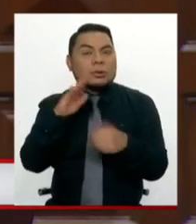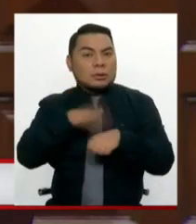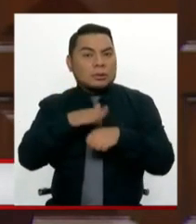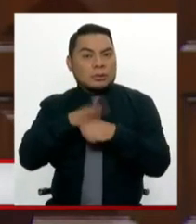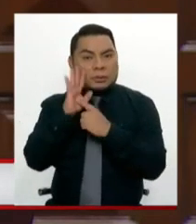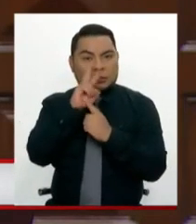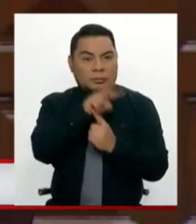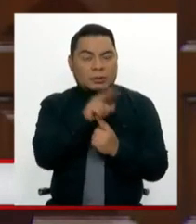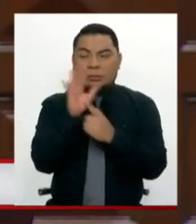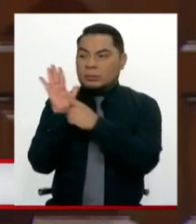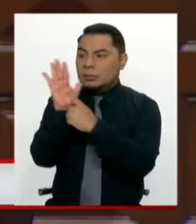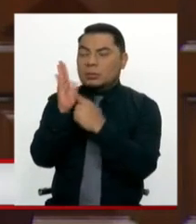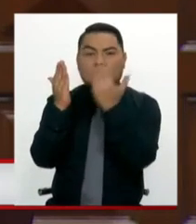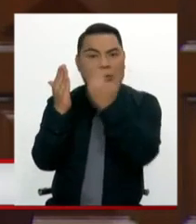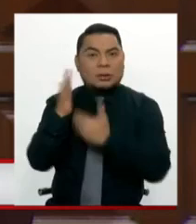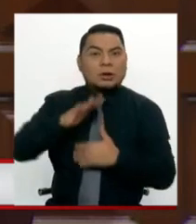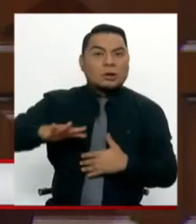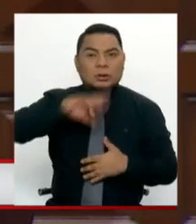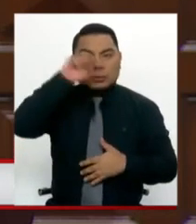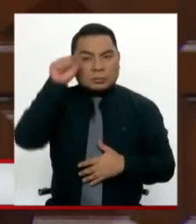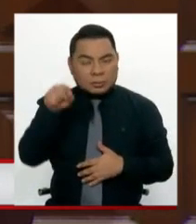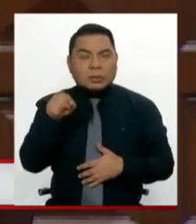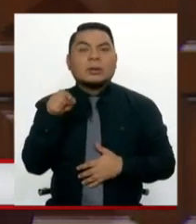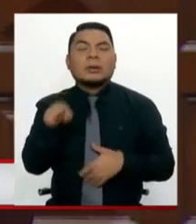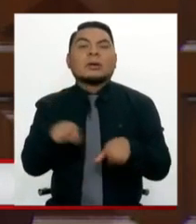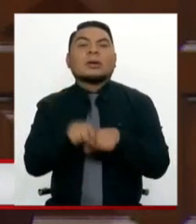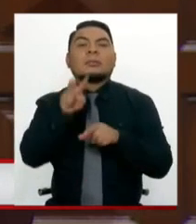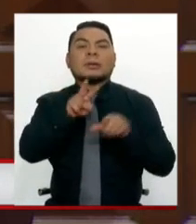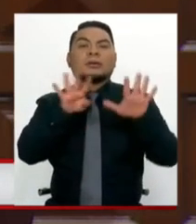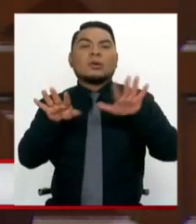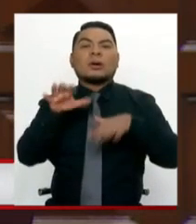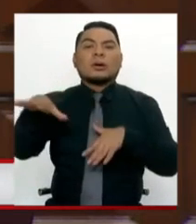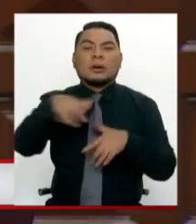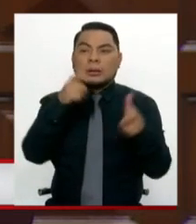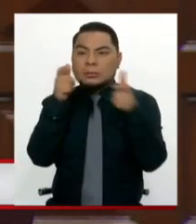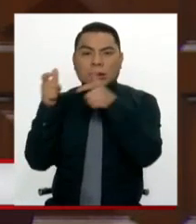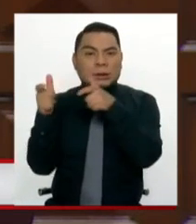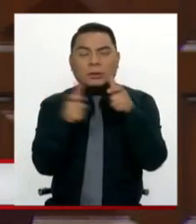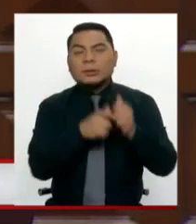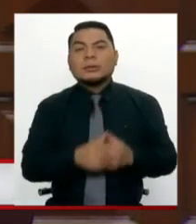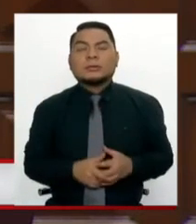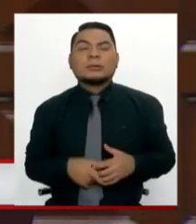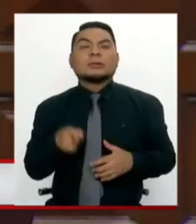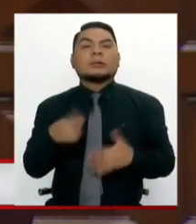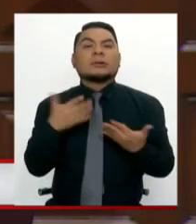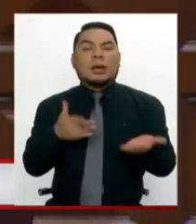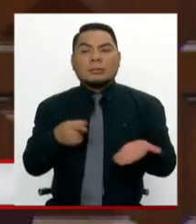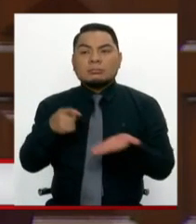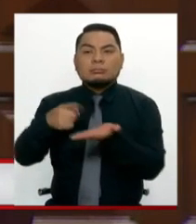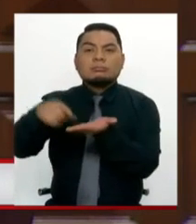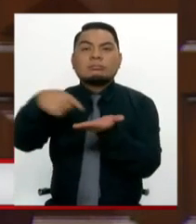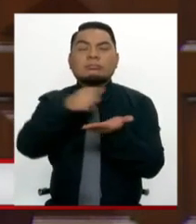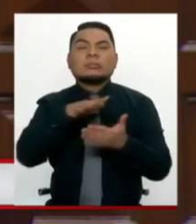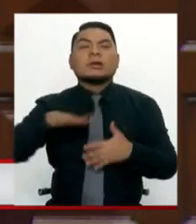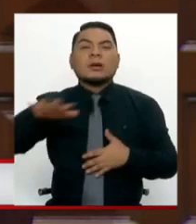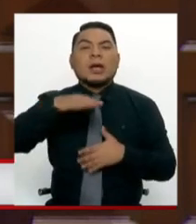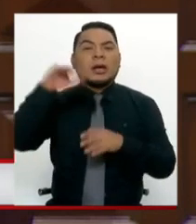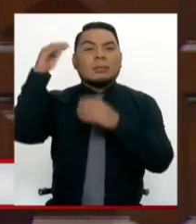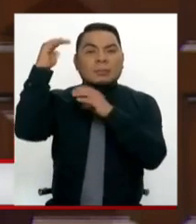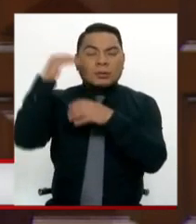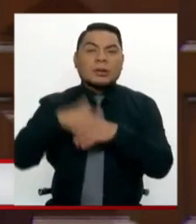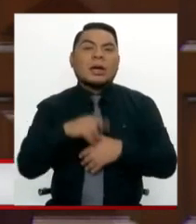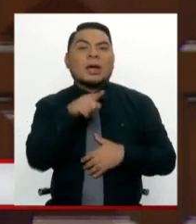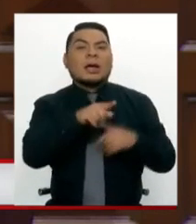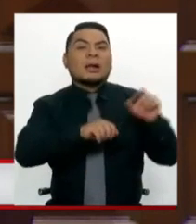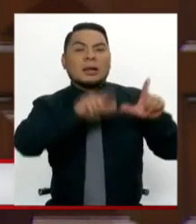tiempo real a nivel nacional a través de 29 estaciones de monitoreo distribuidas en las regiones de Piura,